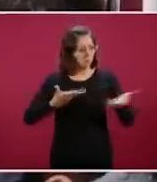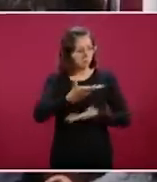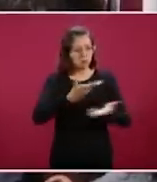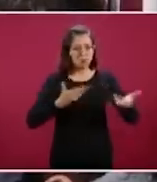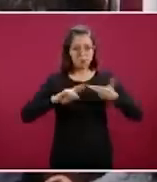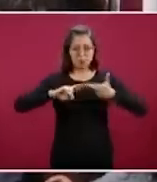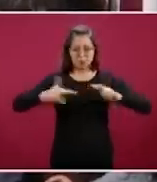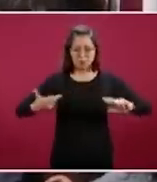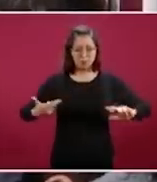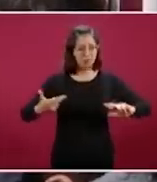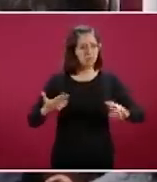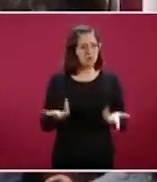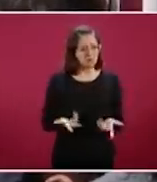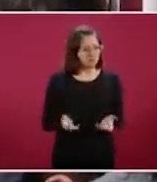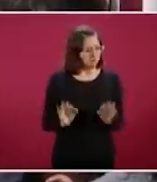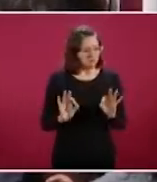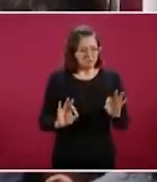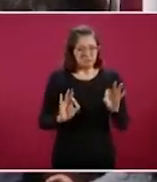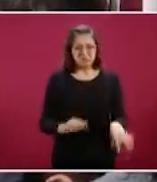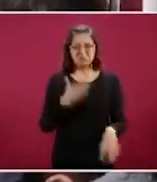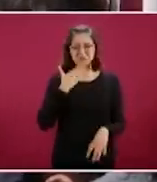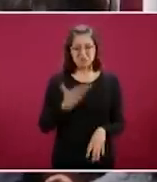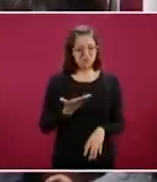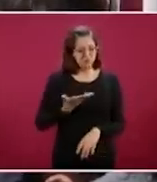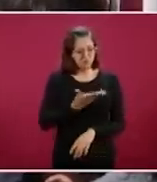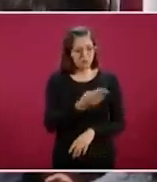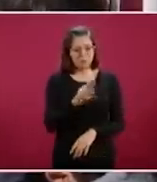Marcelo me apoya mucho